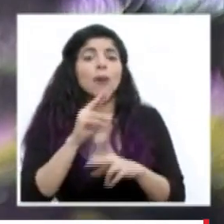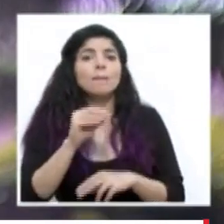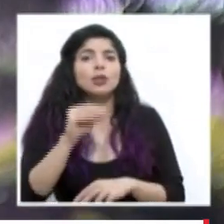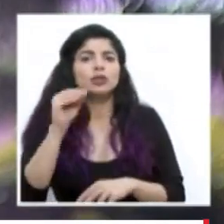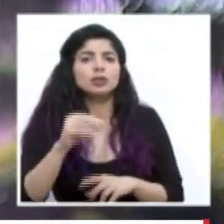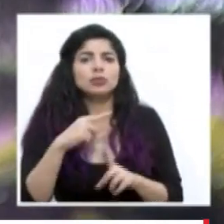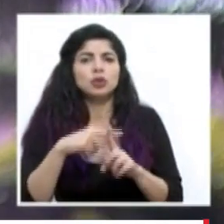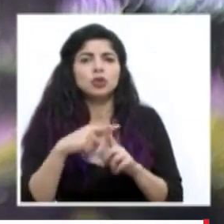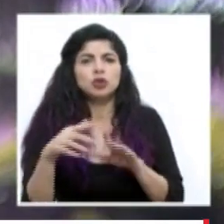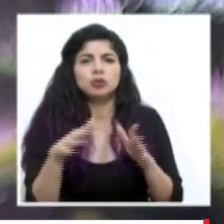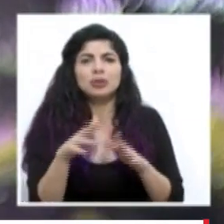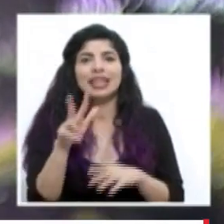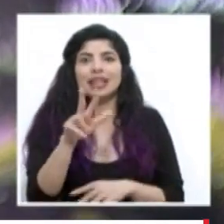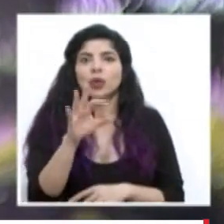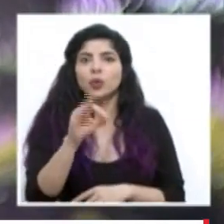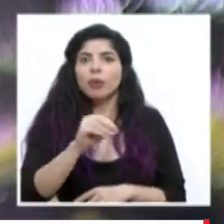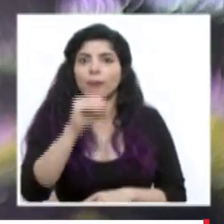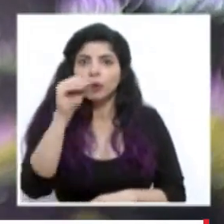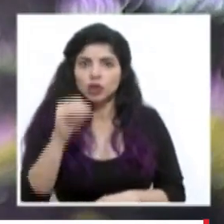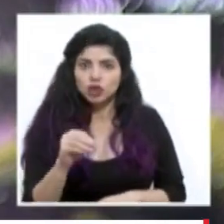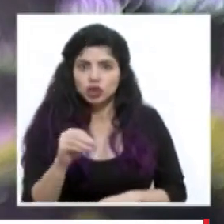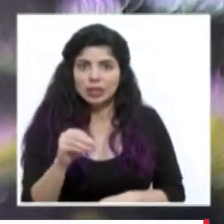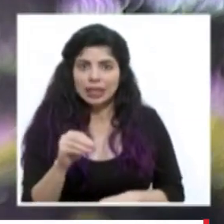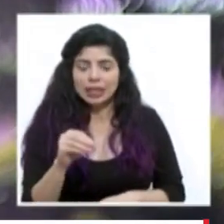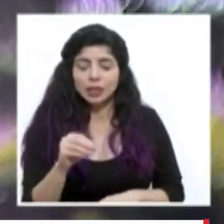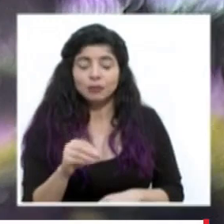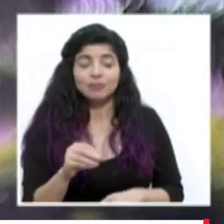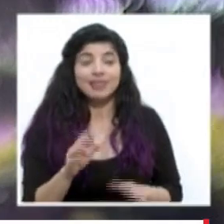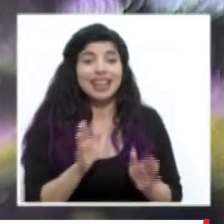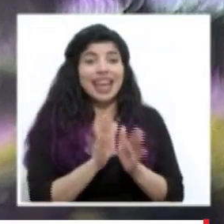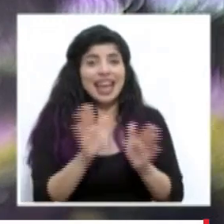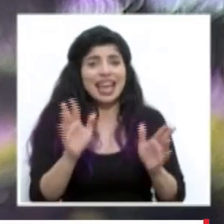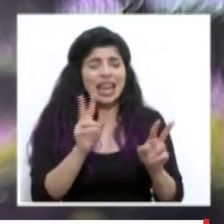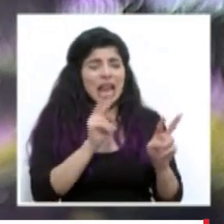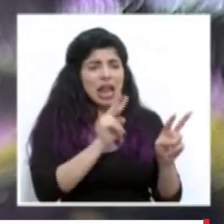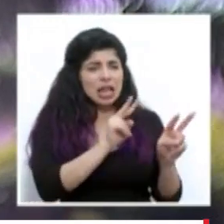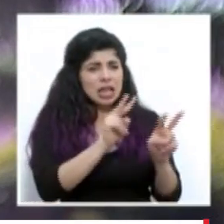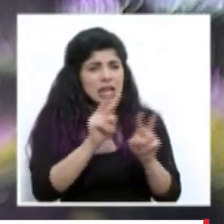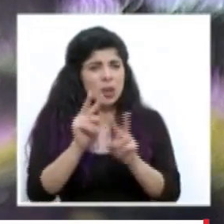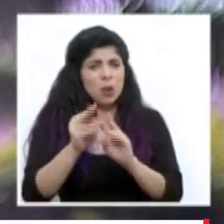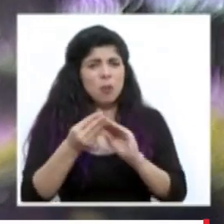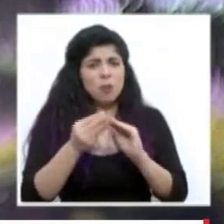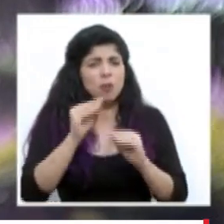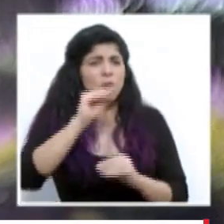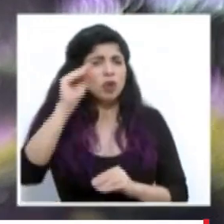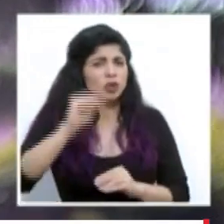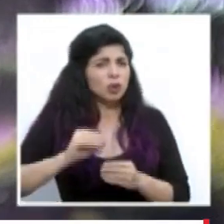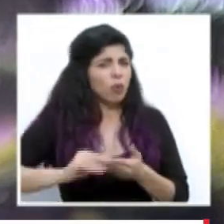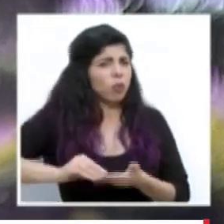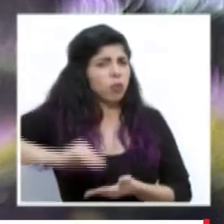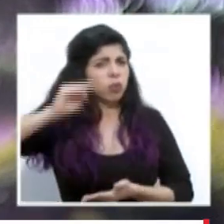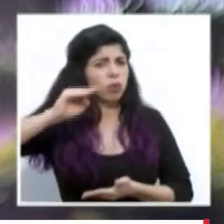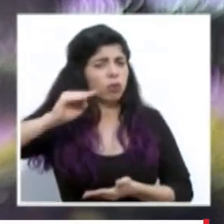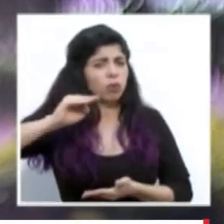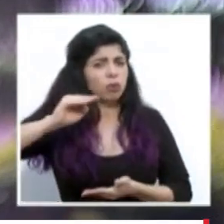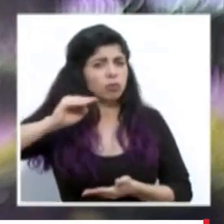de aproximadamente 39%. En general hemos visto porcentajes muy altos de lo que